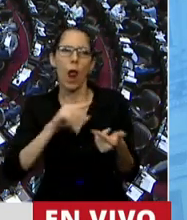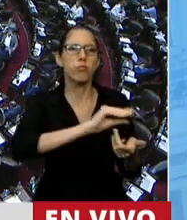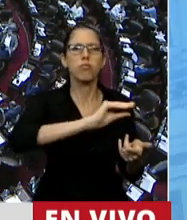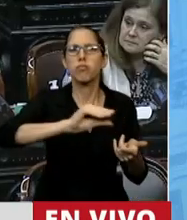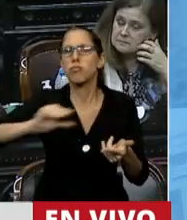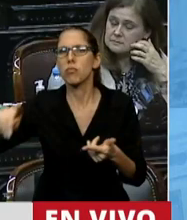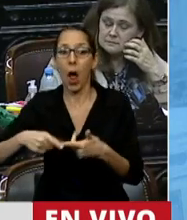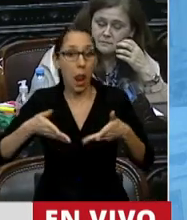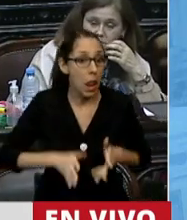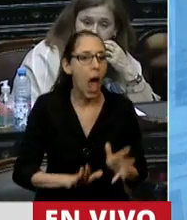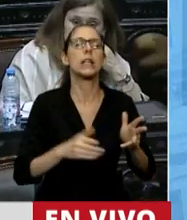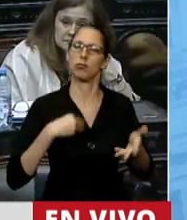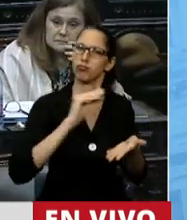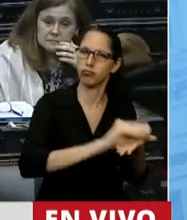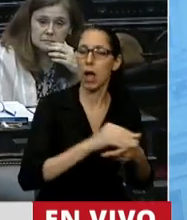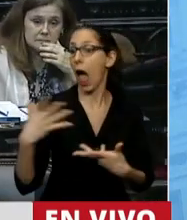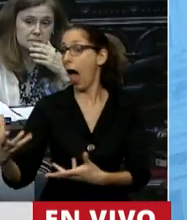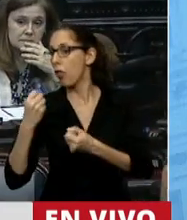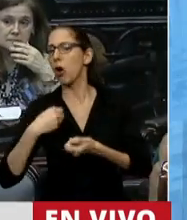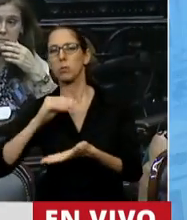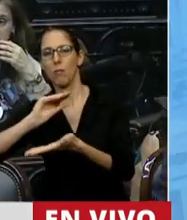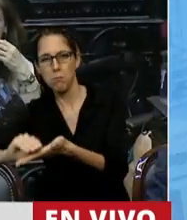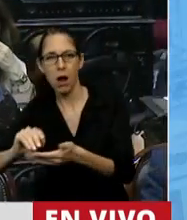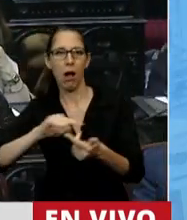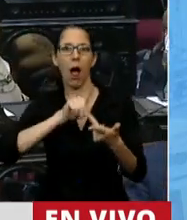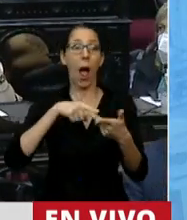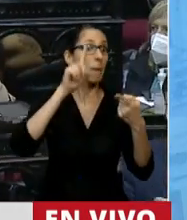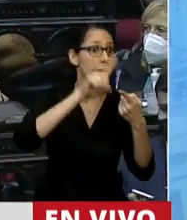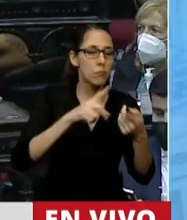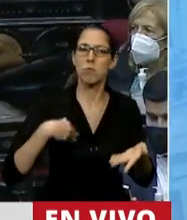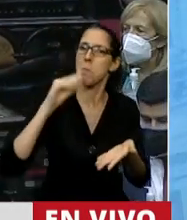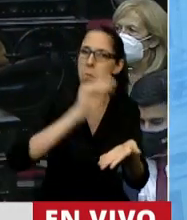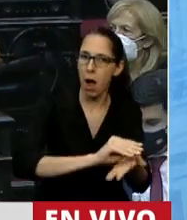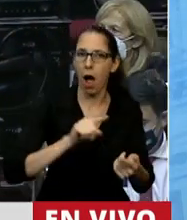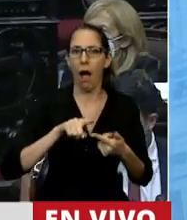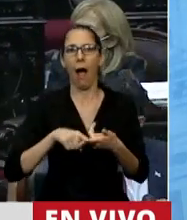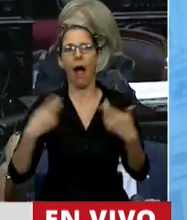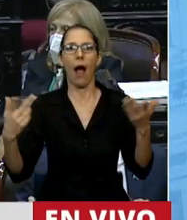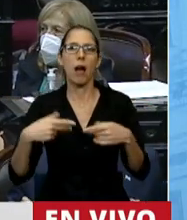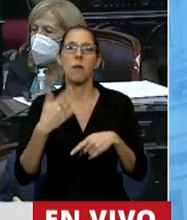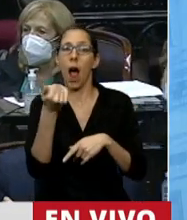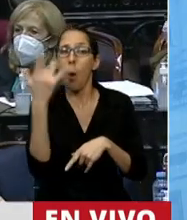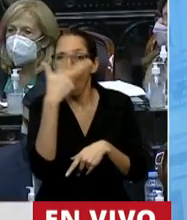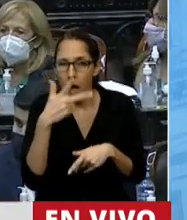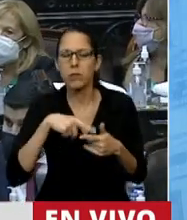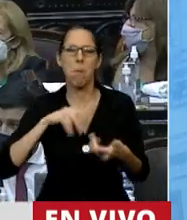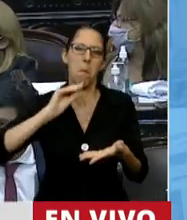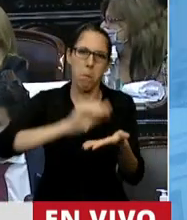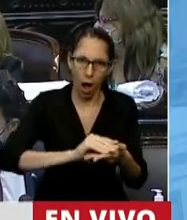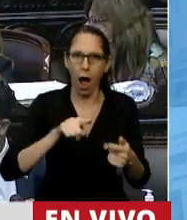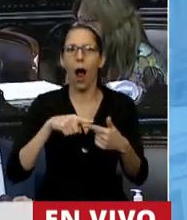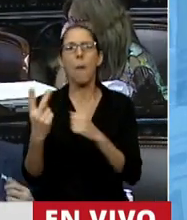nacimiento, asignación por adopción, asignación por matrimonio, asignación universal por hijo, protección